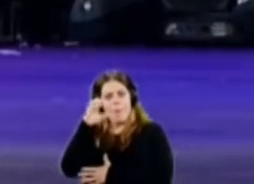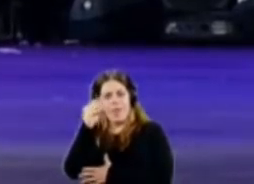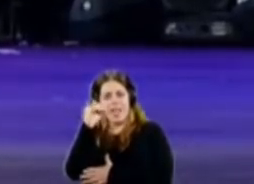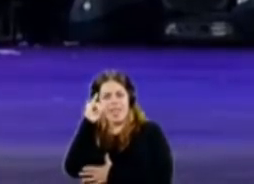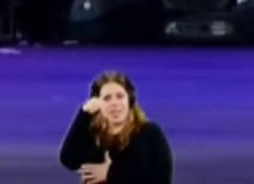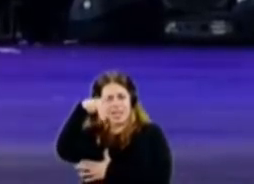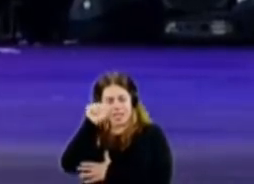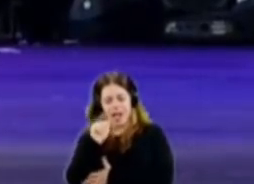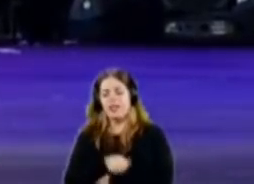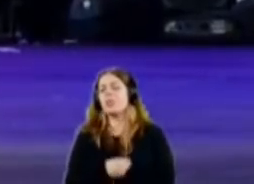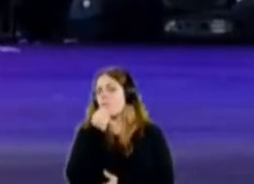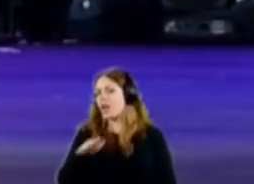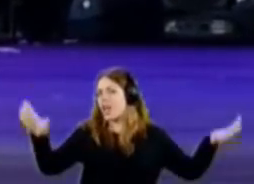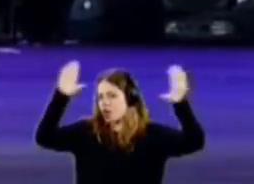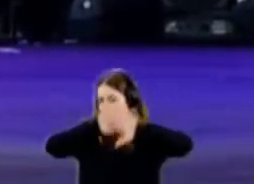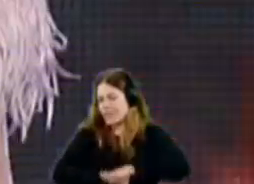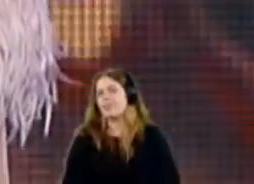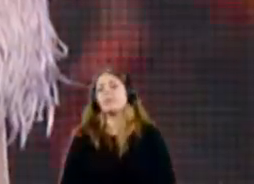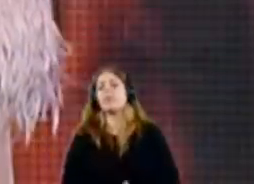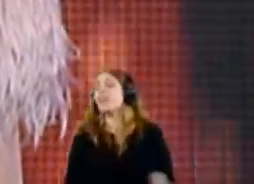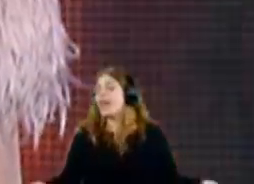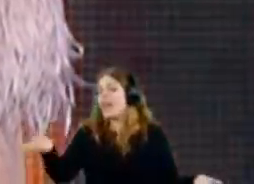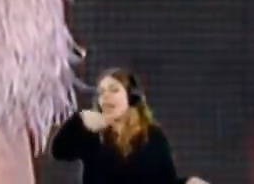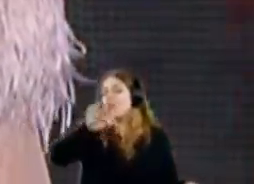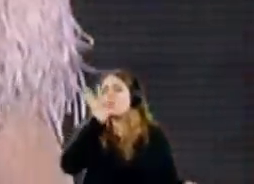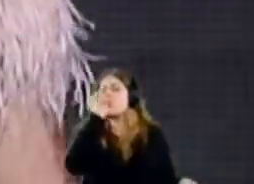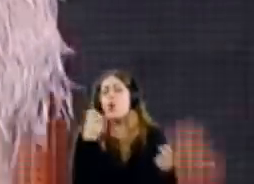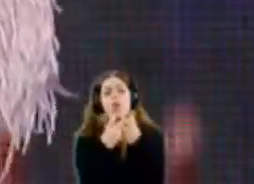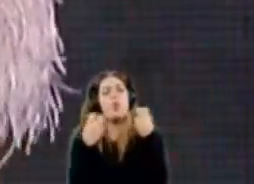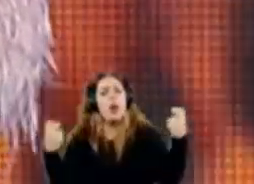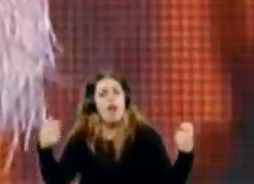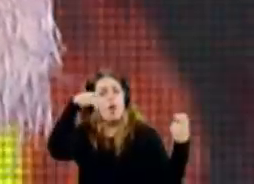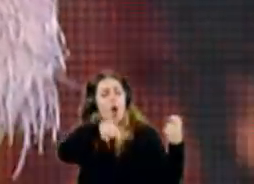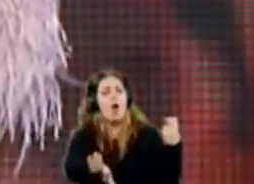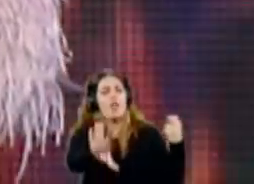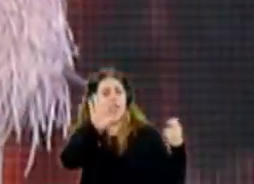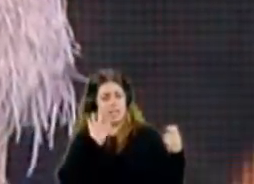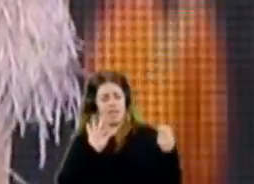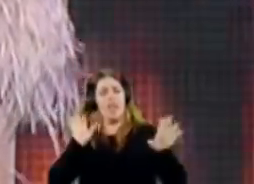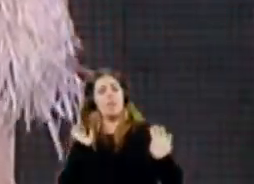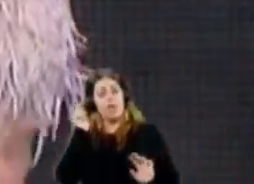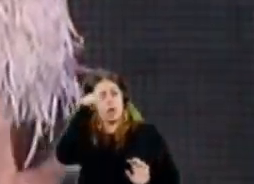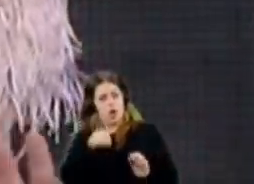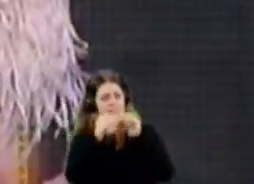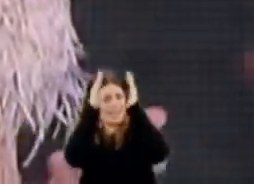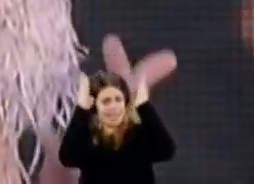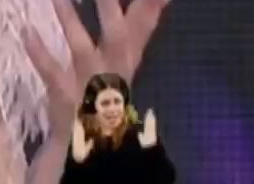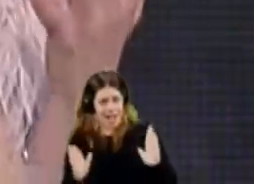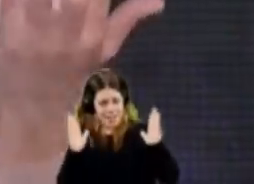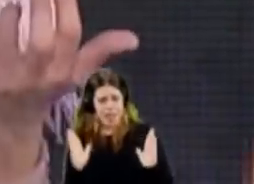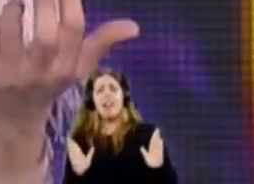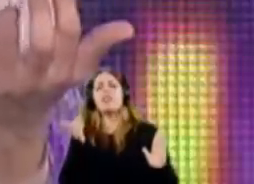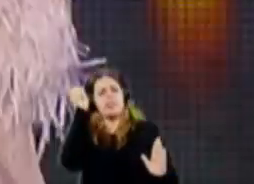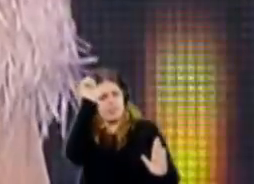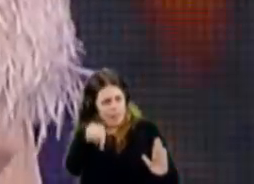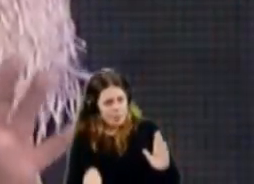para el jurado. Ellos tienen la última palabra esta noche, pero en esta casa encantada hay